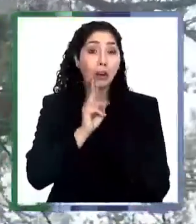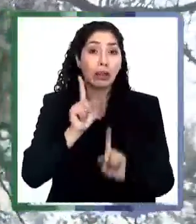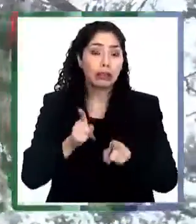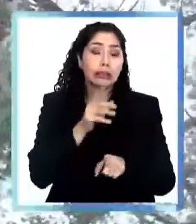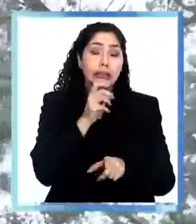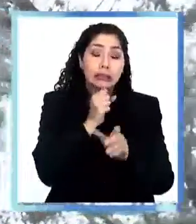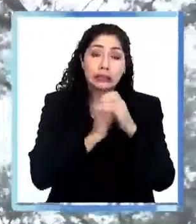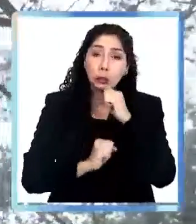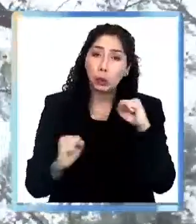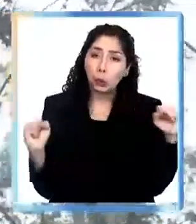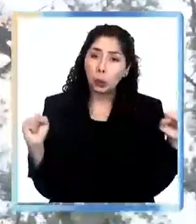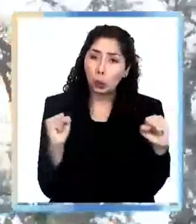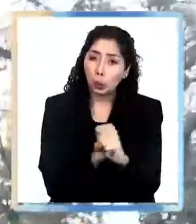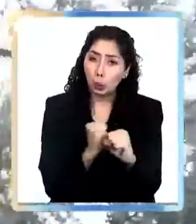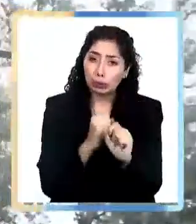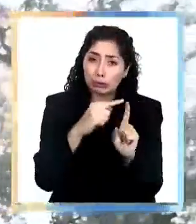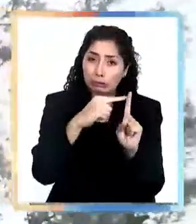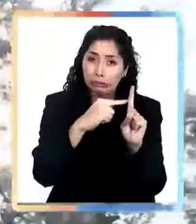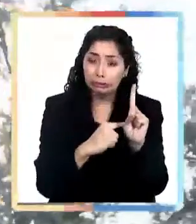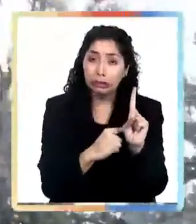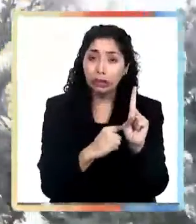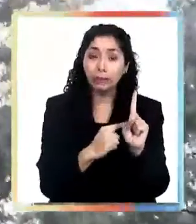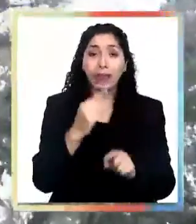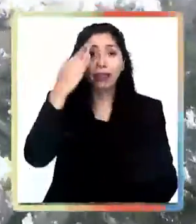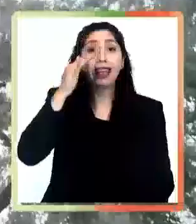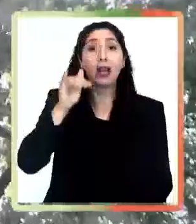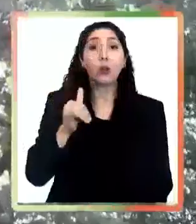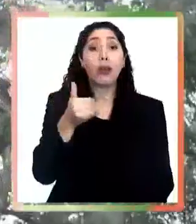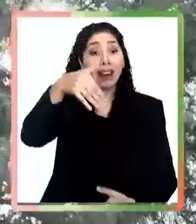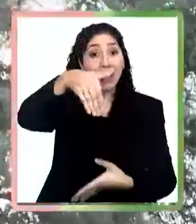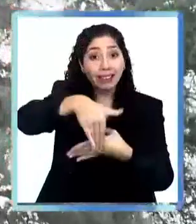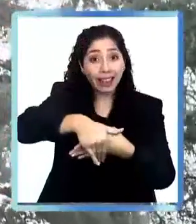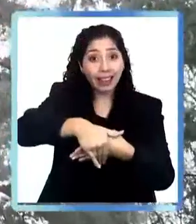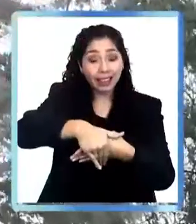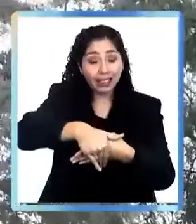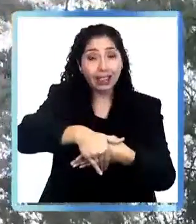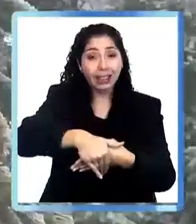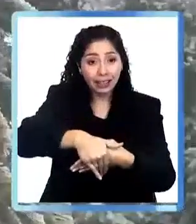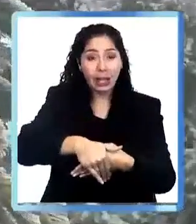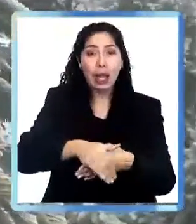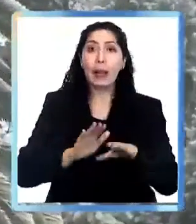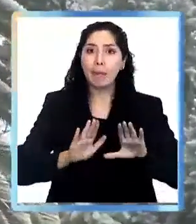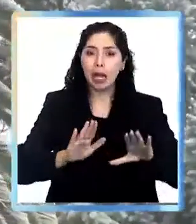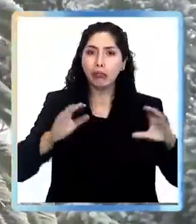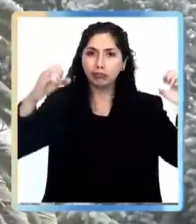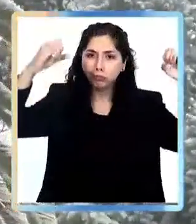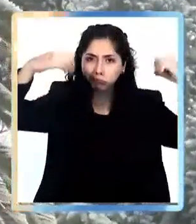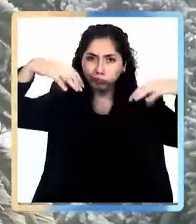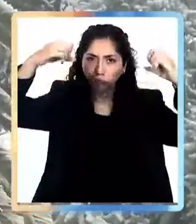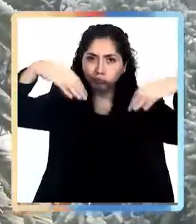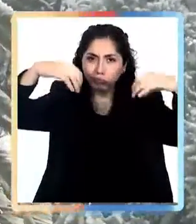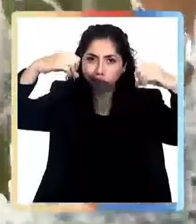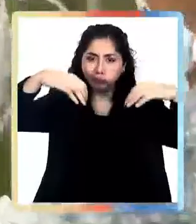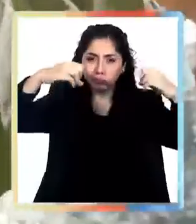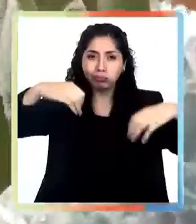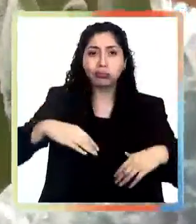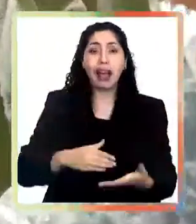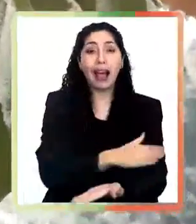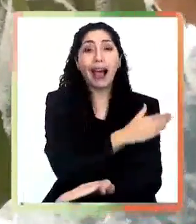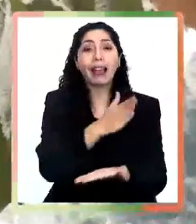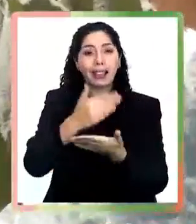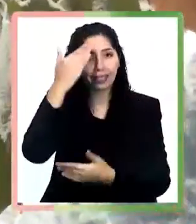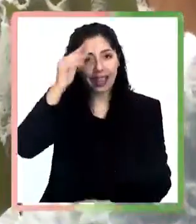soportar las bajas temperaturas puesto que para la jornada este jueves por la tarde se espera el ingreso de un sistema frontal que debería dejar las lluvias por lo menos